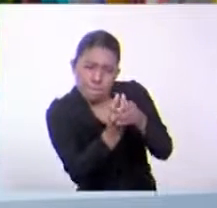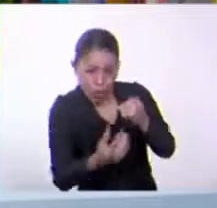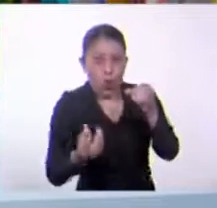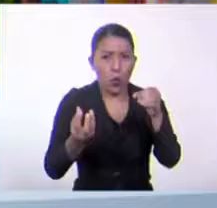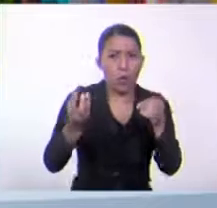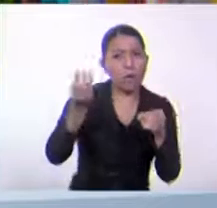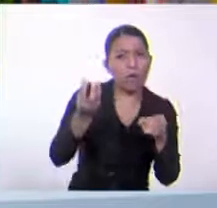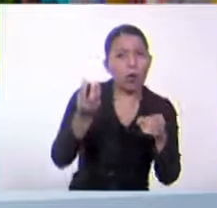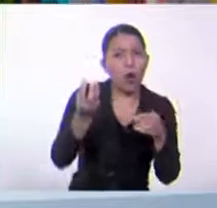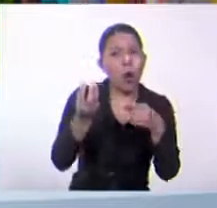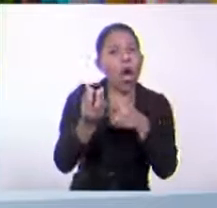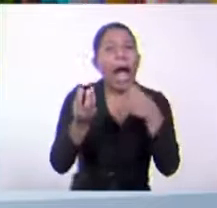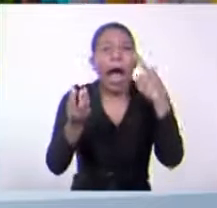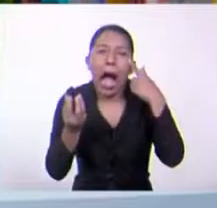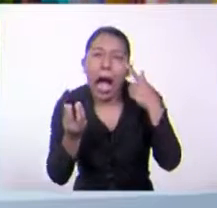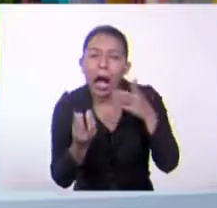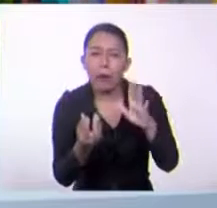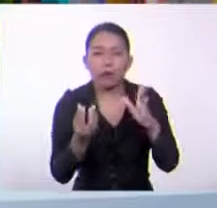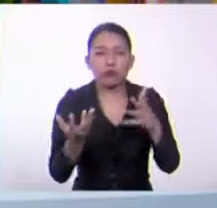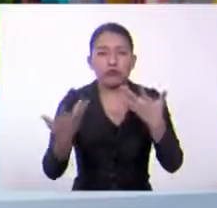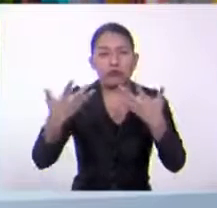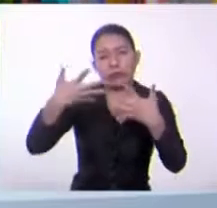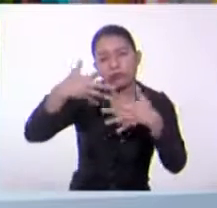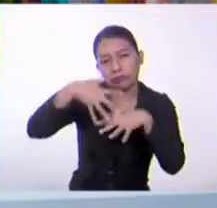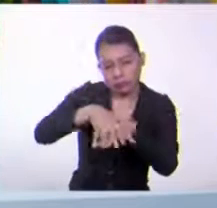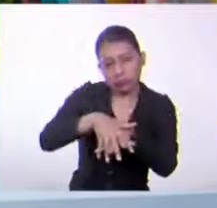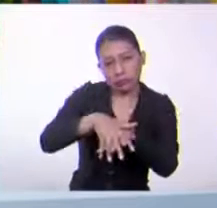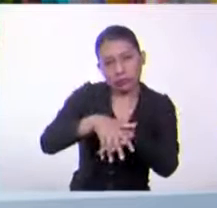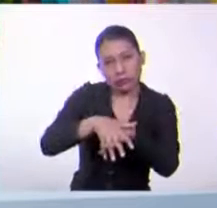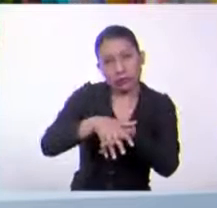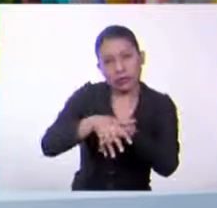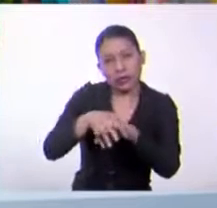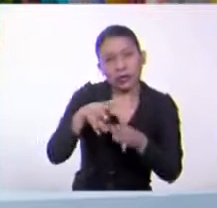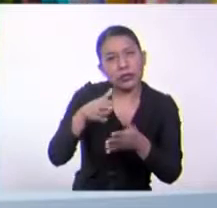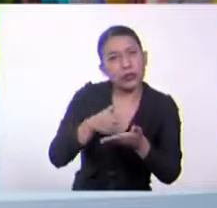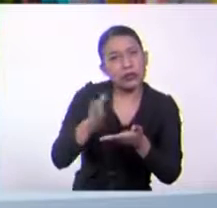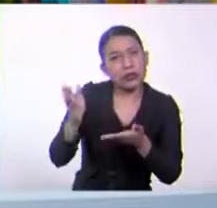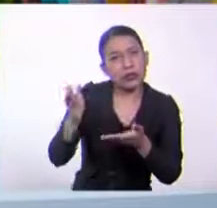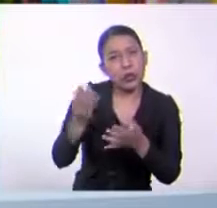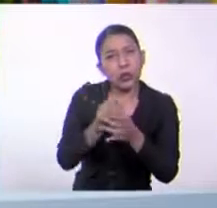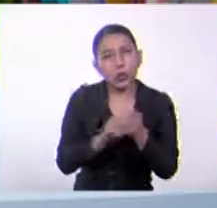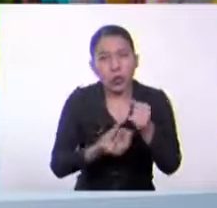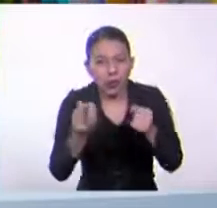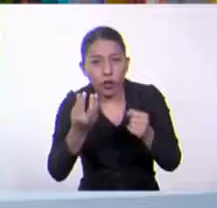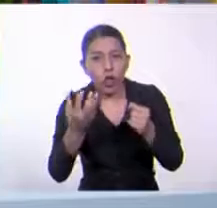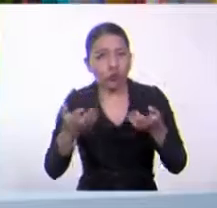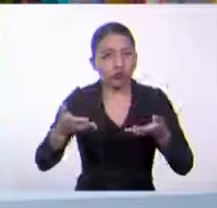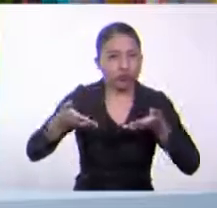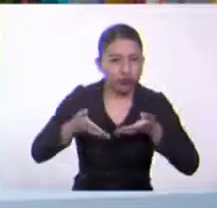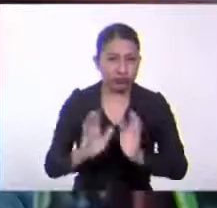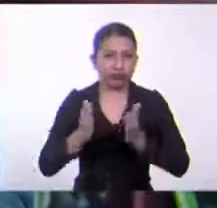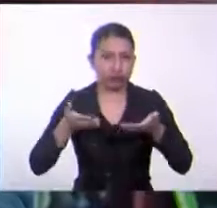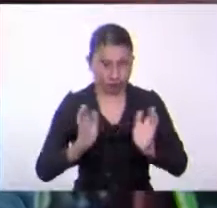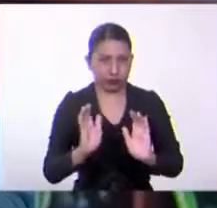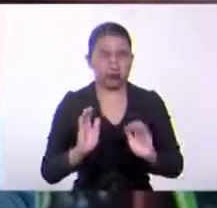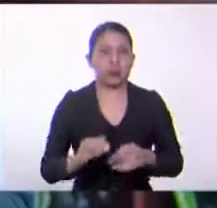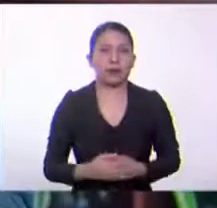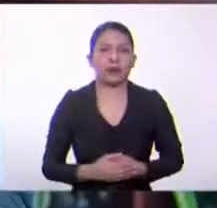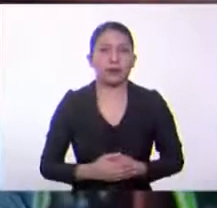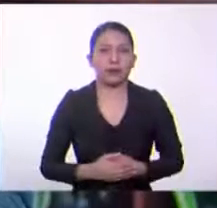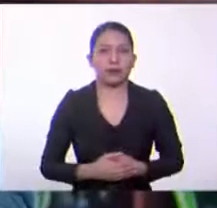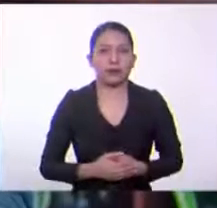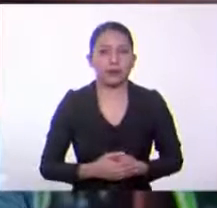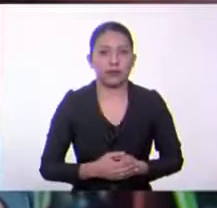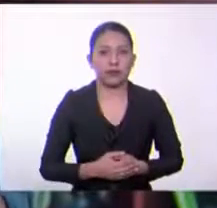clase de combinación entre la reproducción de los vivíparos con los ovíparos.